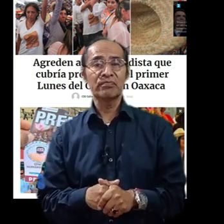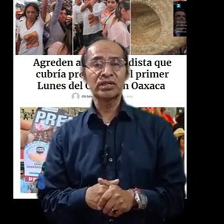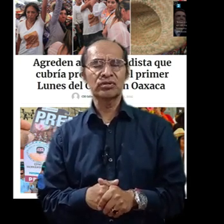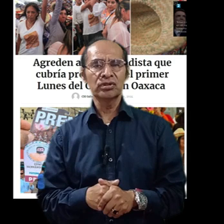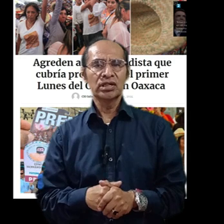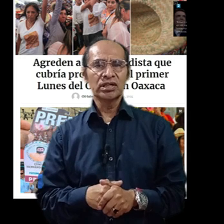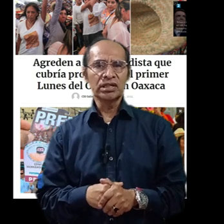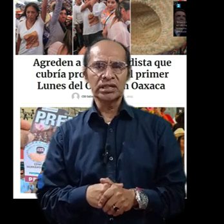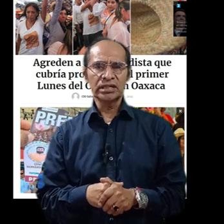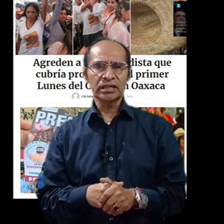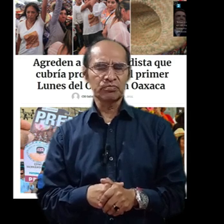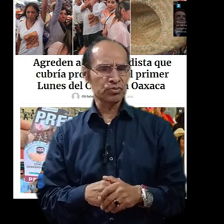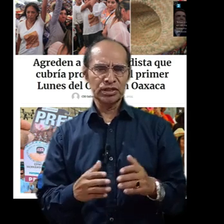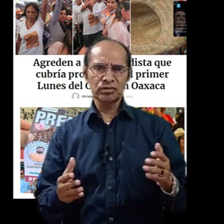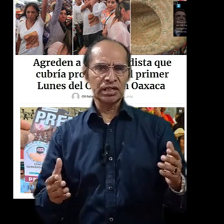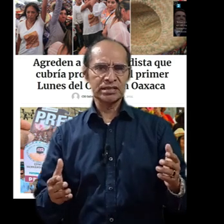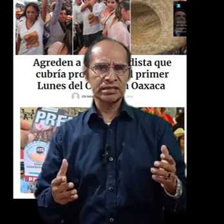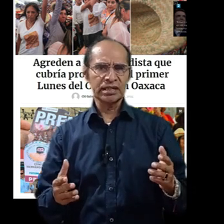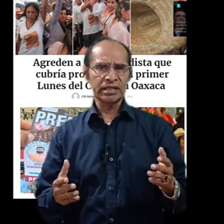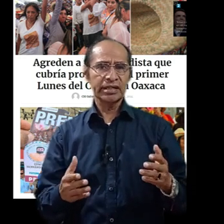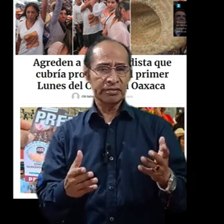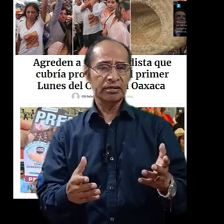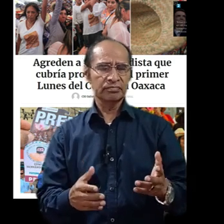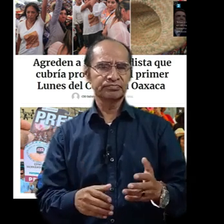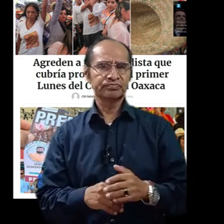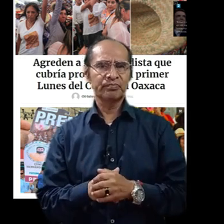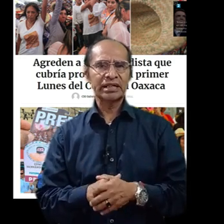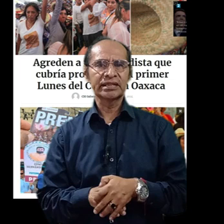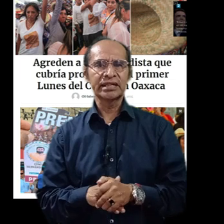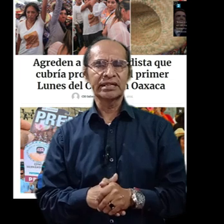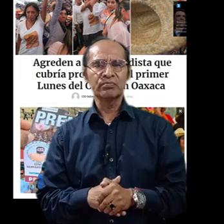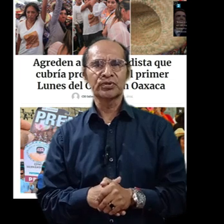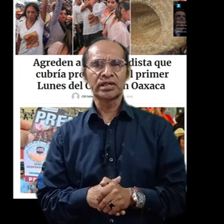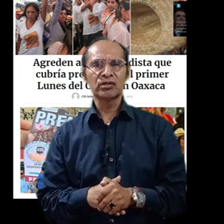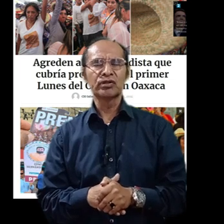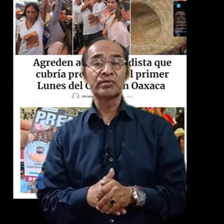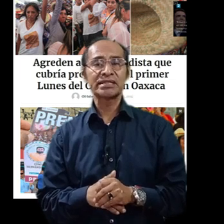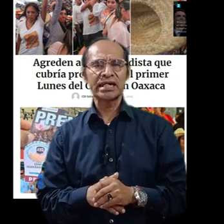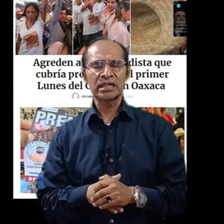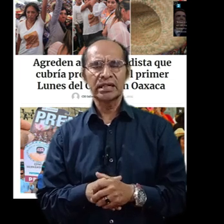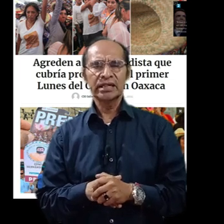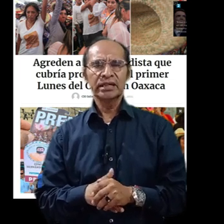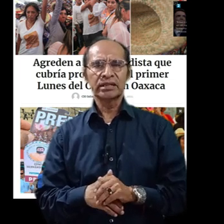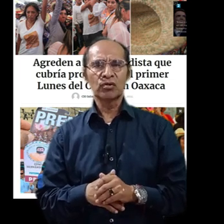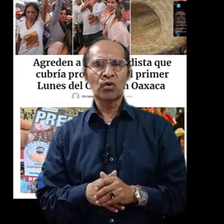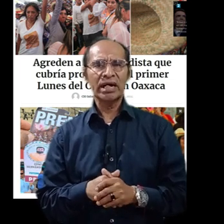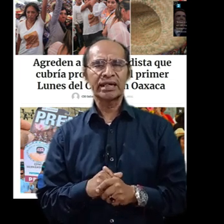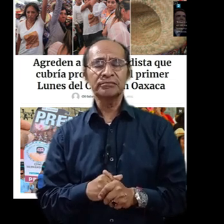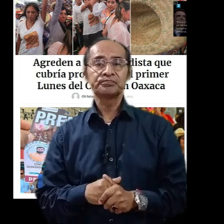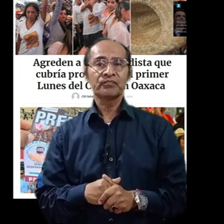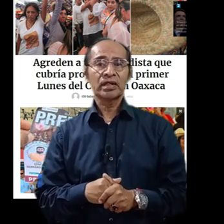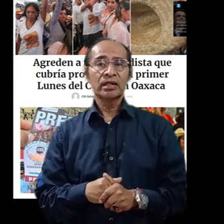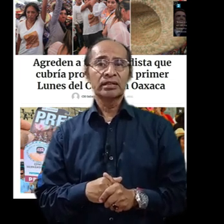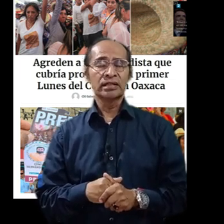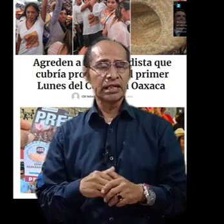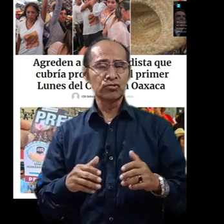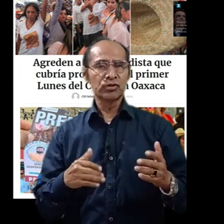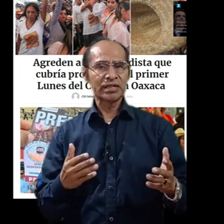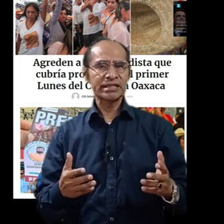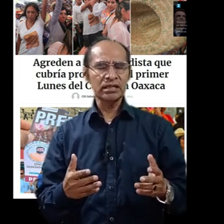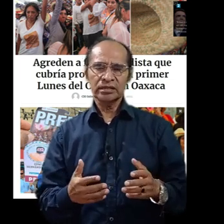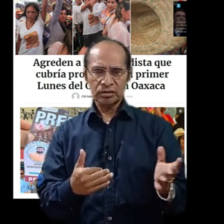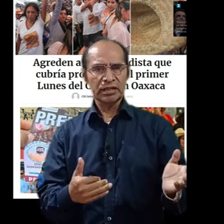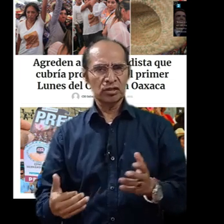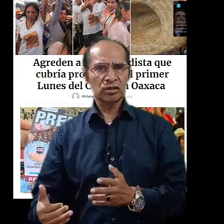en este ámbito y que pues bueno es parte del equipo del Universal de Oaxaca del